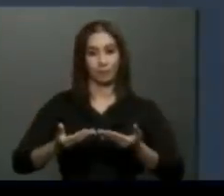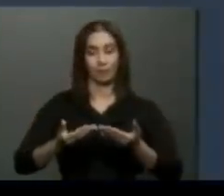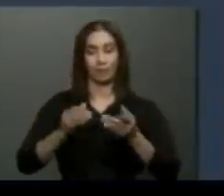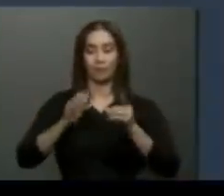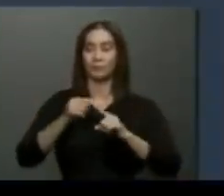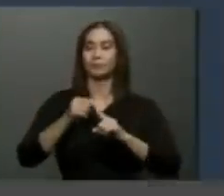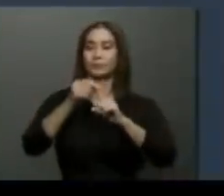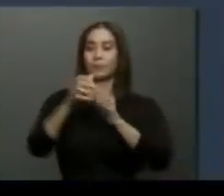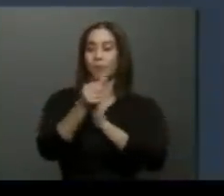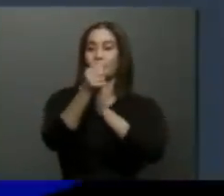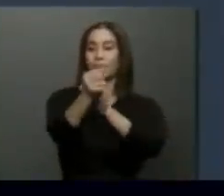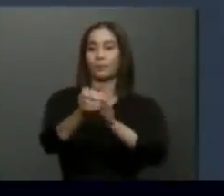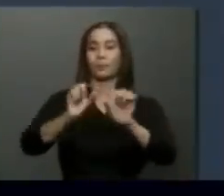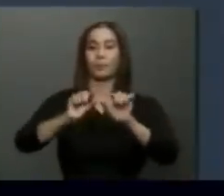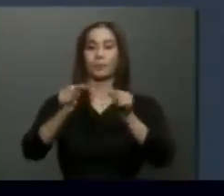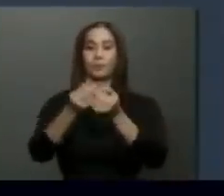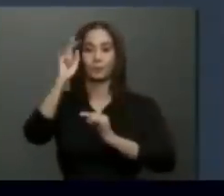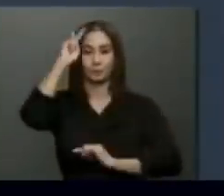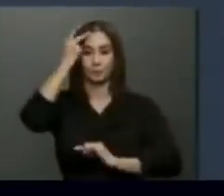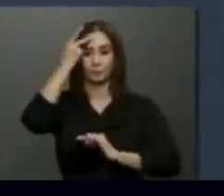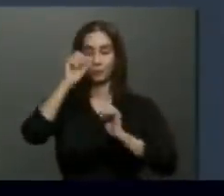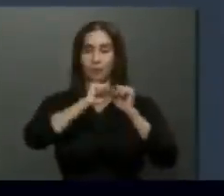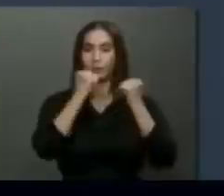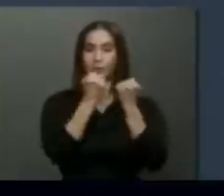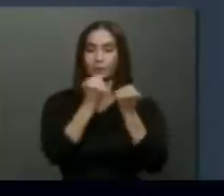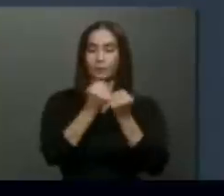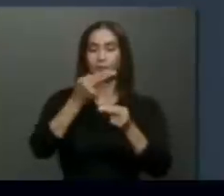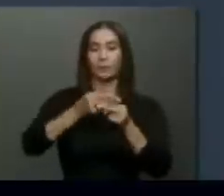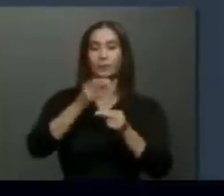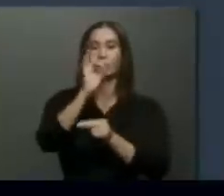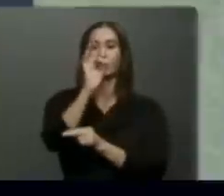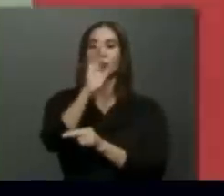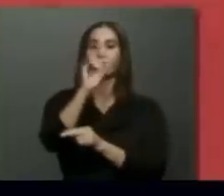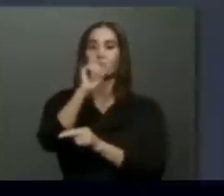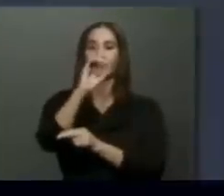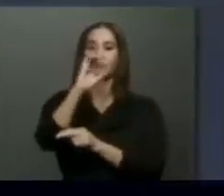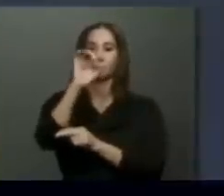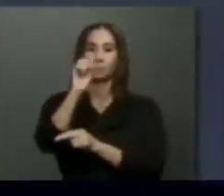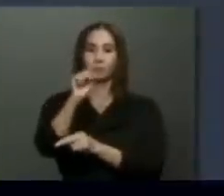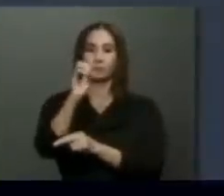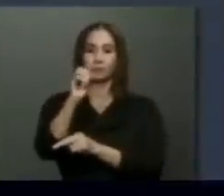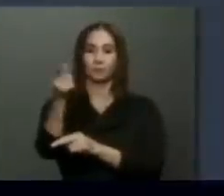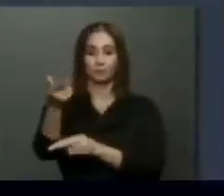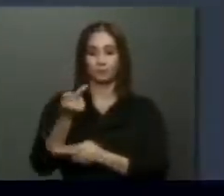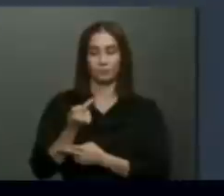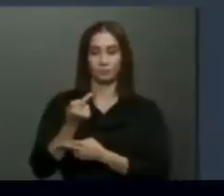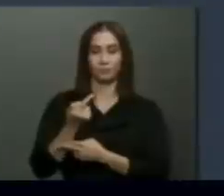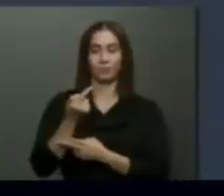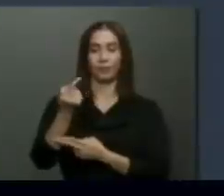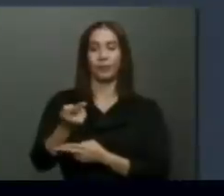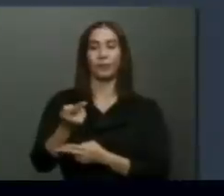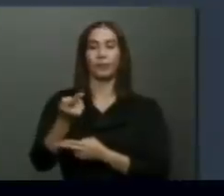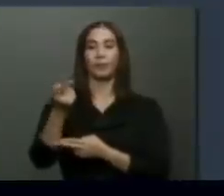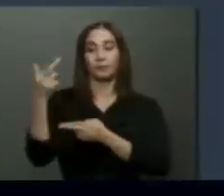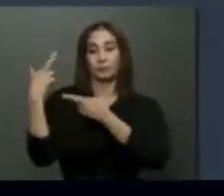al distinguido coordinador del Gabinete de Política Social, señor Francisco Antonio Tony Peña Guava, a este podio, quien tiene